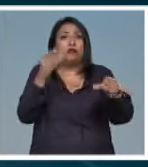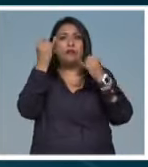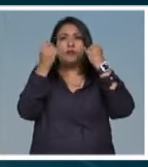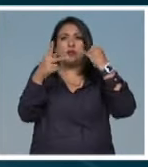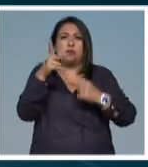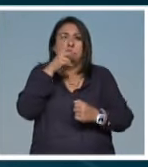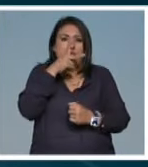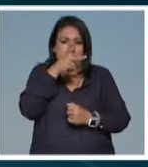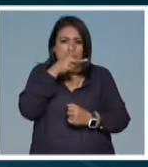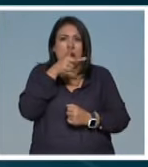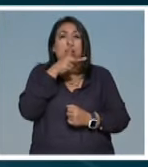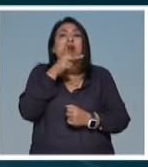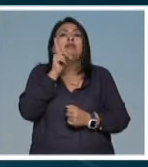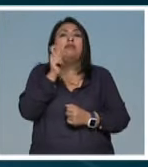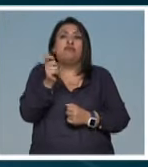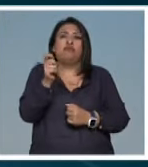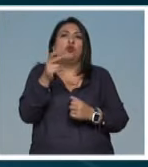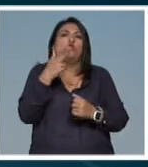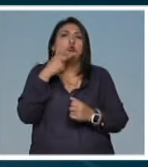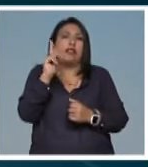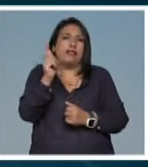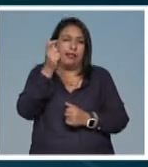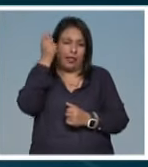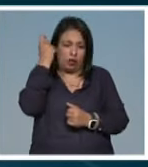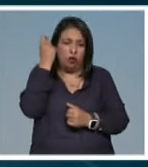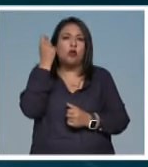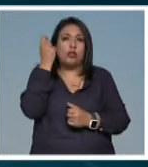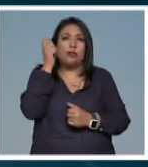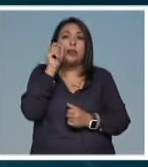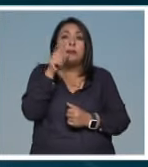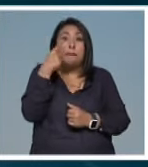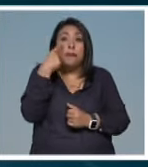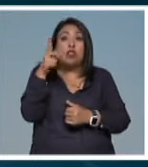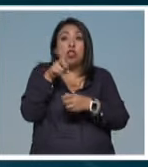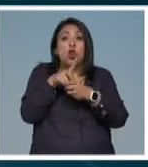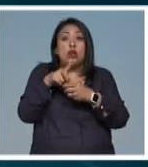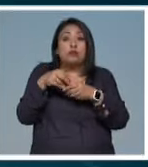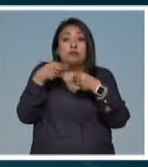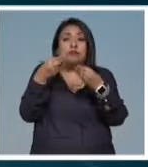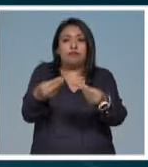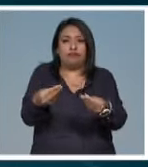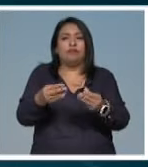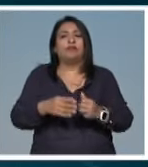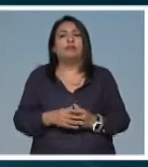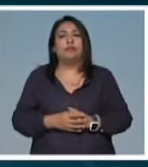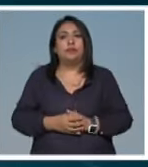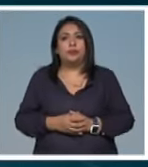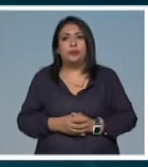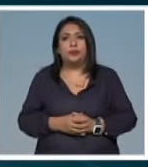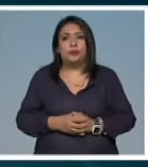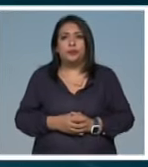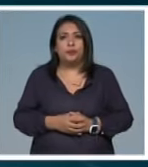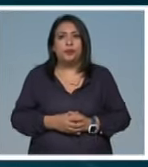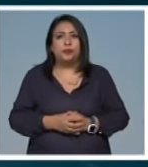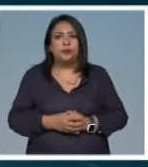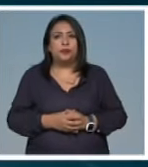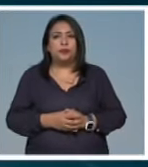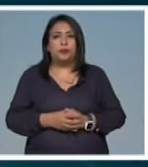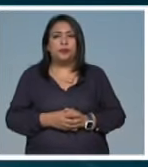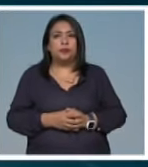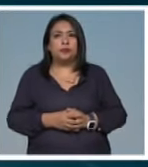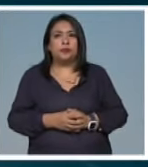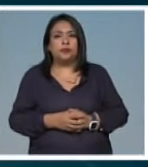creación de su padre, valiéndose de recursos tecnológicos y contemplando la donación de los acervos físicos. ¿Y si nos va a invitar el